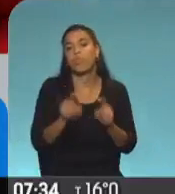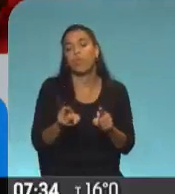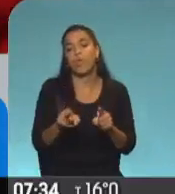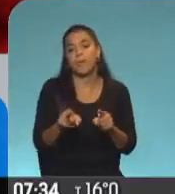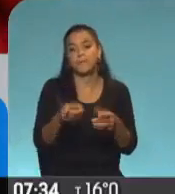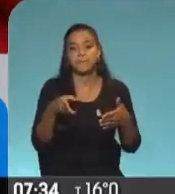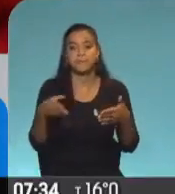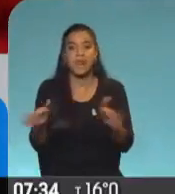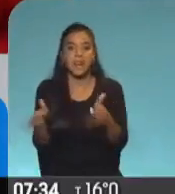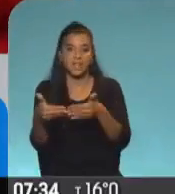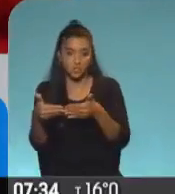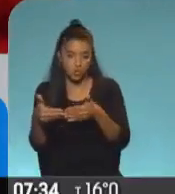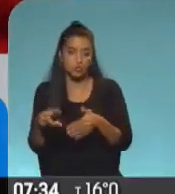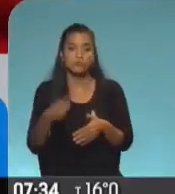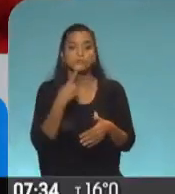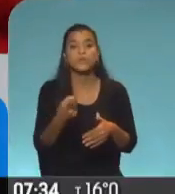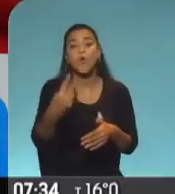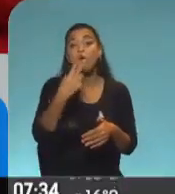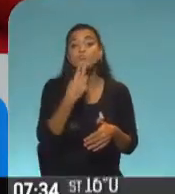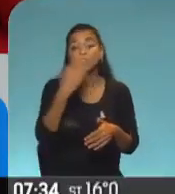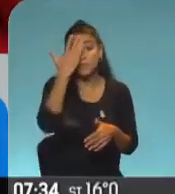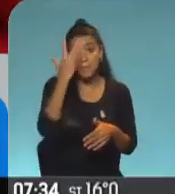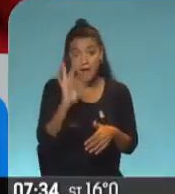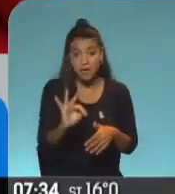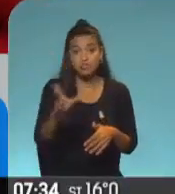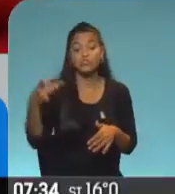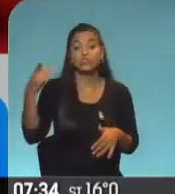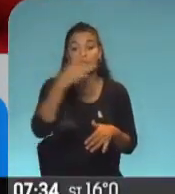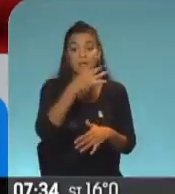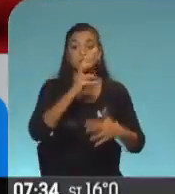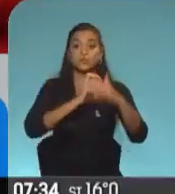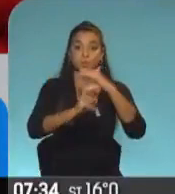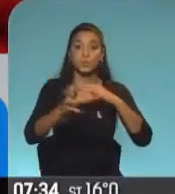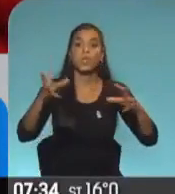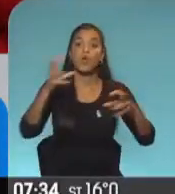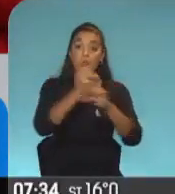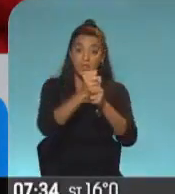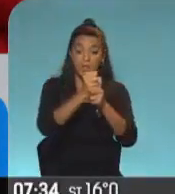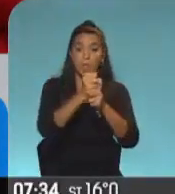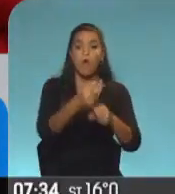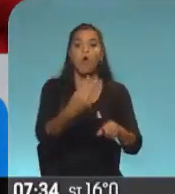de restricción. El 11 de marzo viajaban en trenes, subtes y colectivos